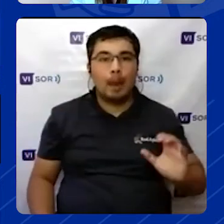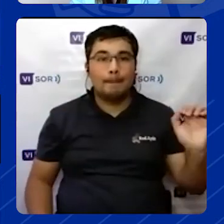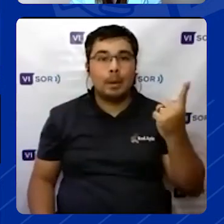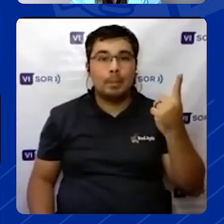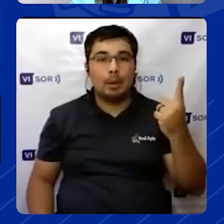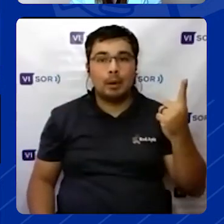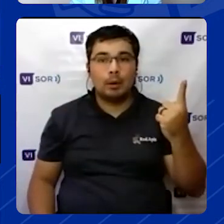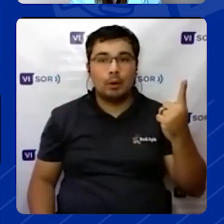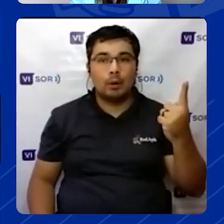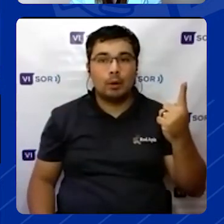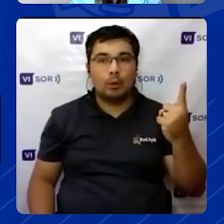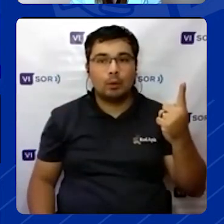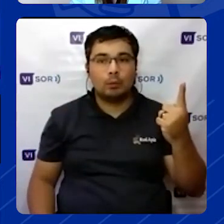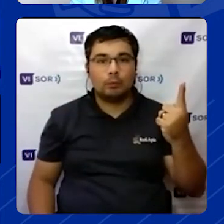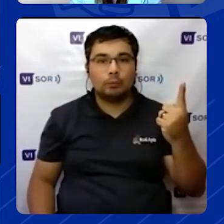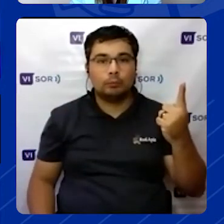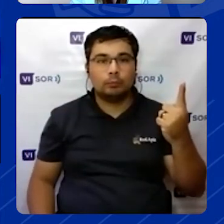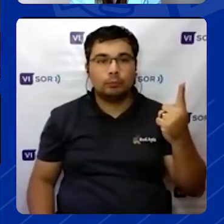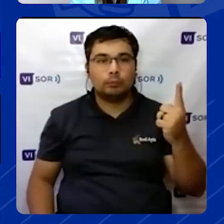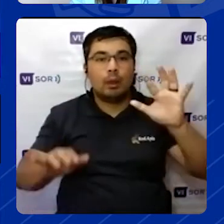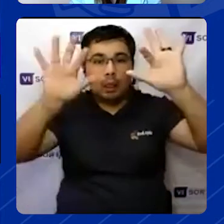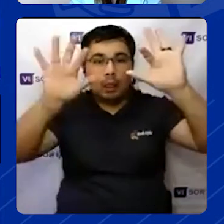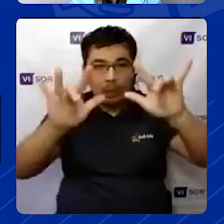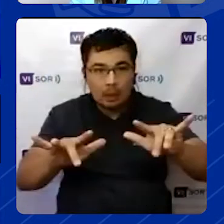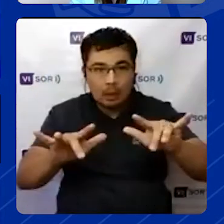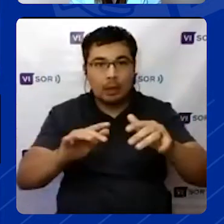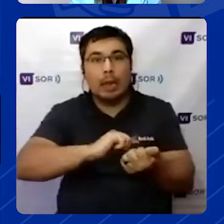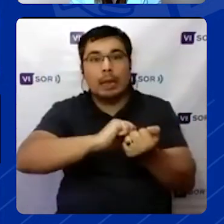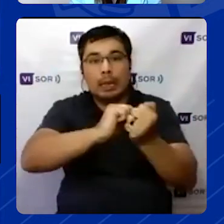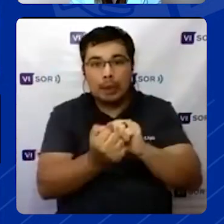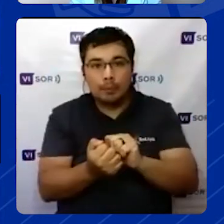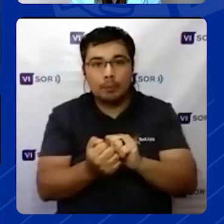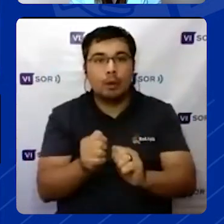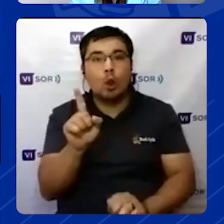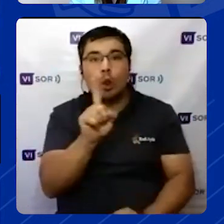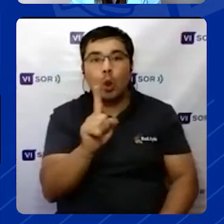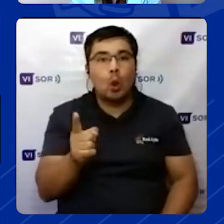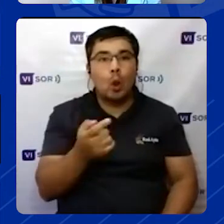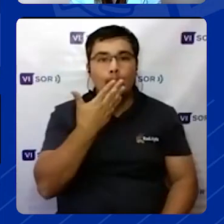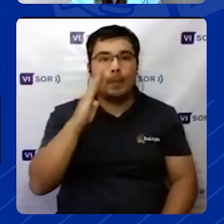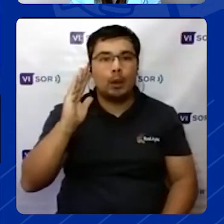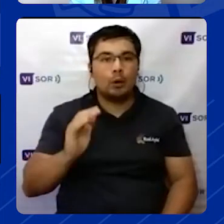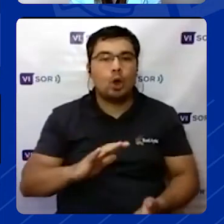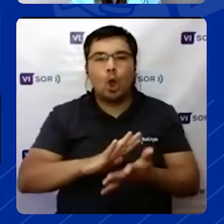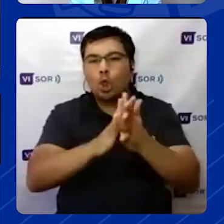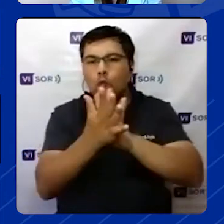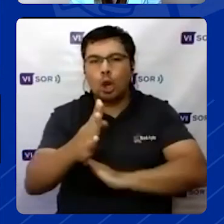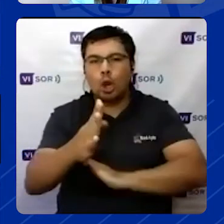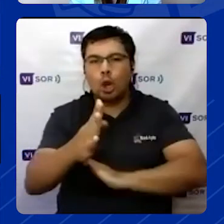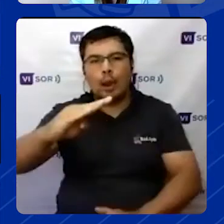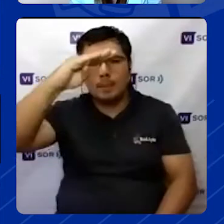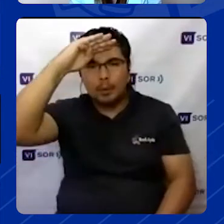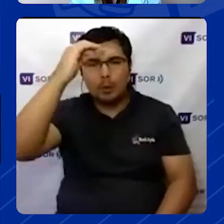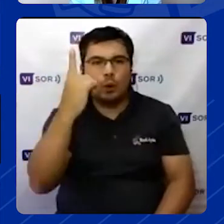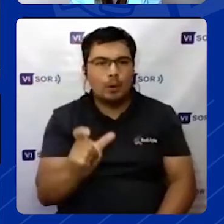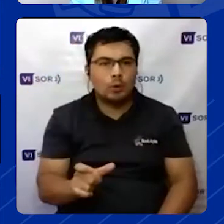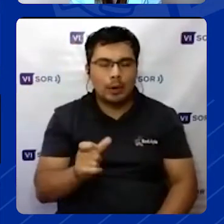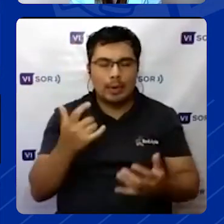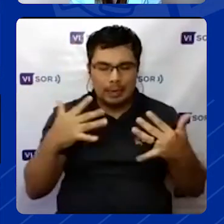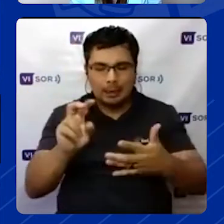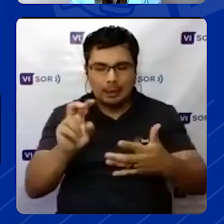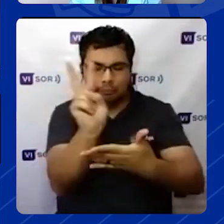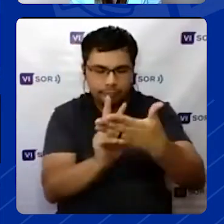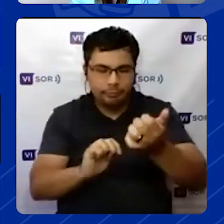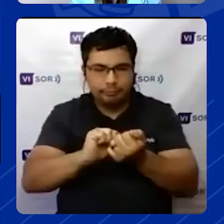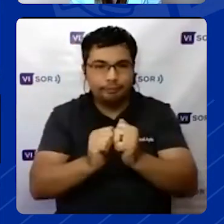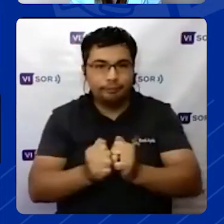no sean como lo mejor, no sé, con toda la expertise que puede tener una persona que ya ha adaptado un montón de textos, pero